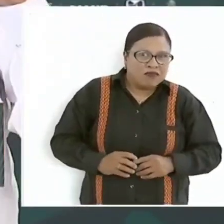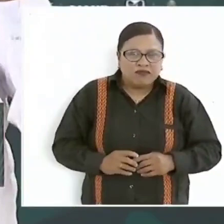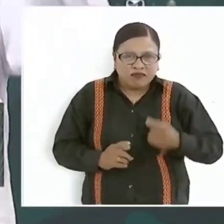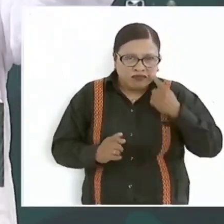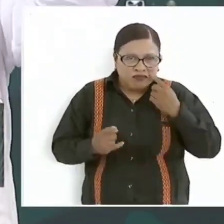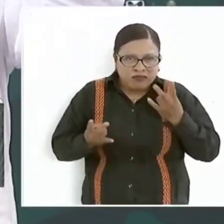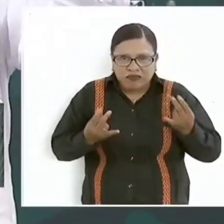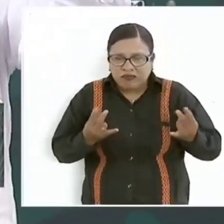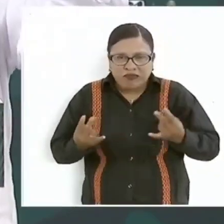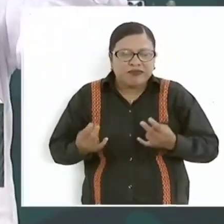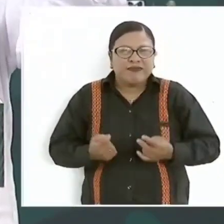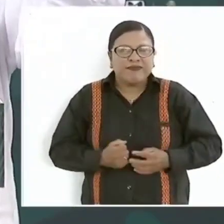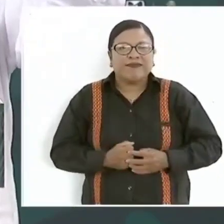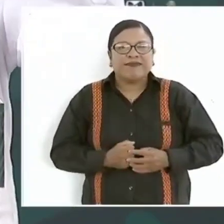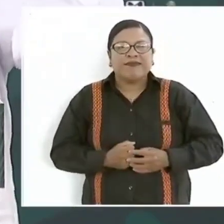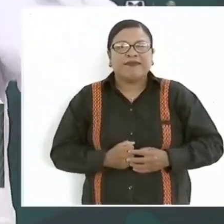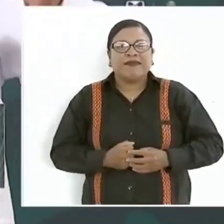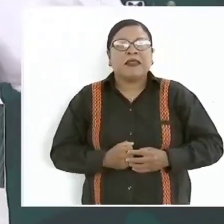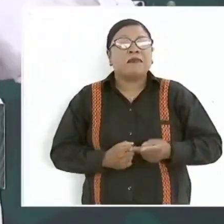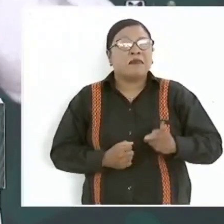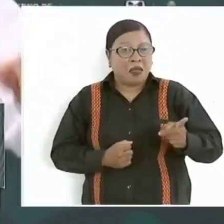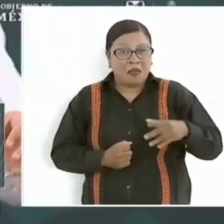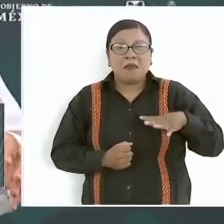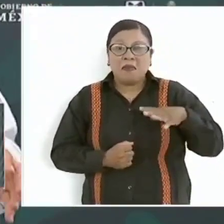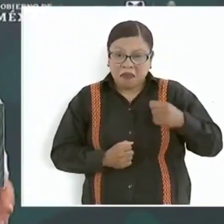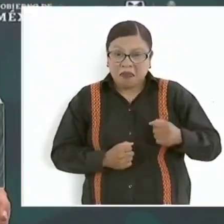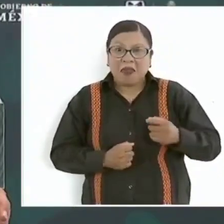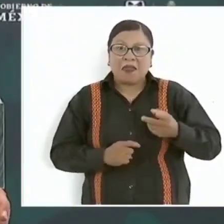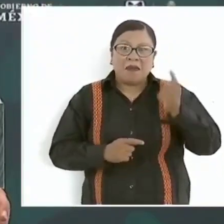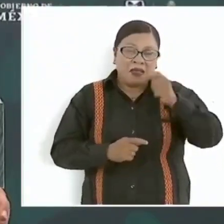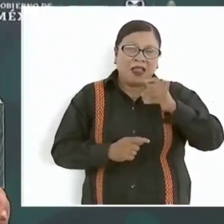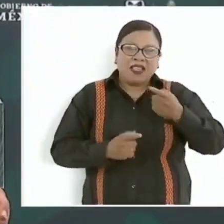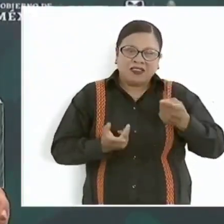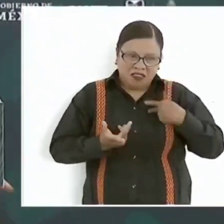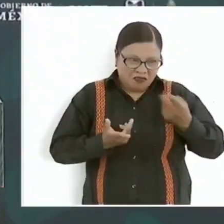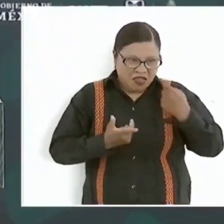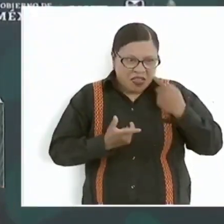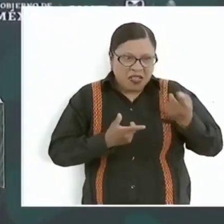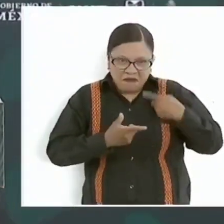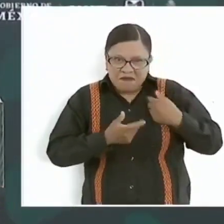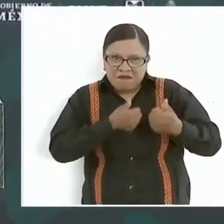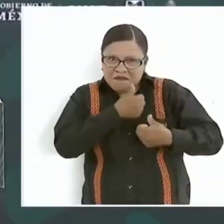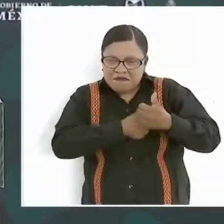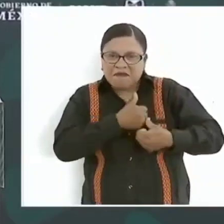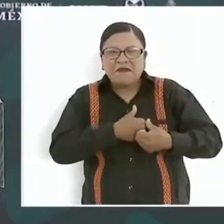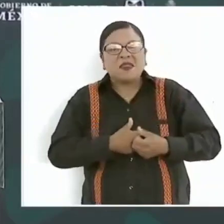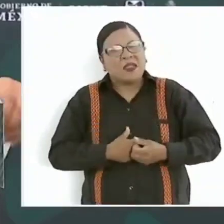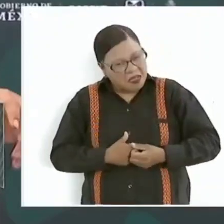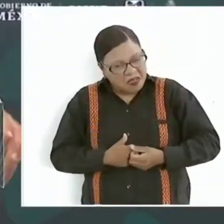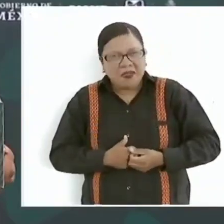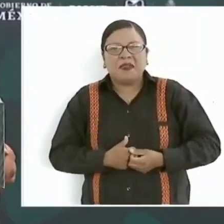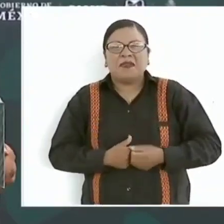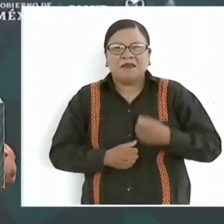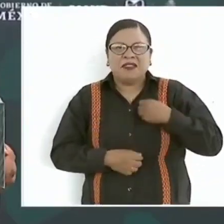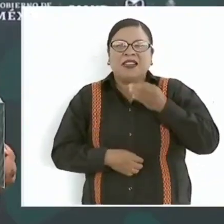pero se atrevió a tirarme una recta, ¿no?, por el centro. Y